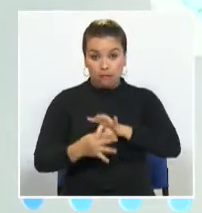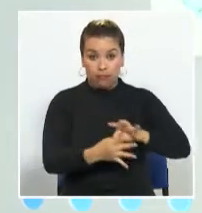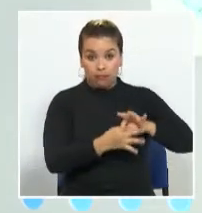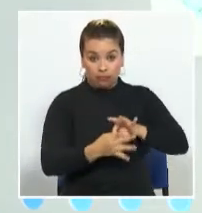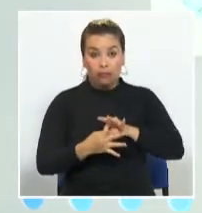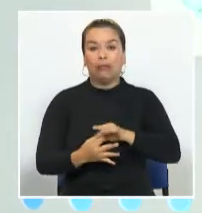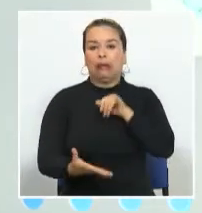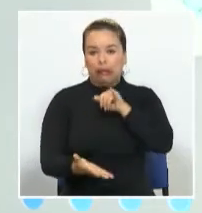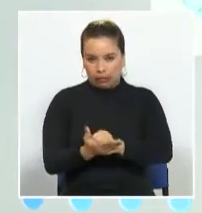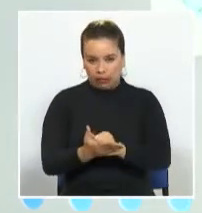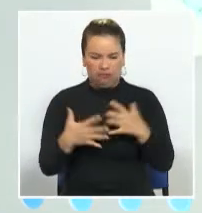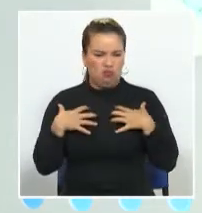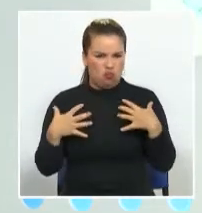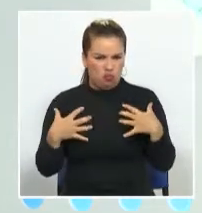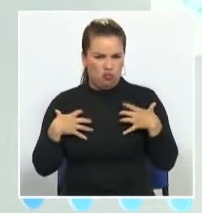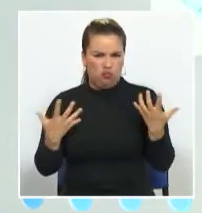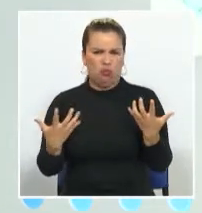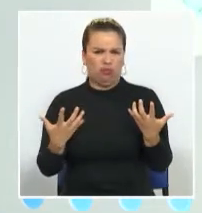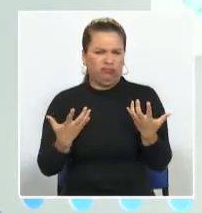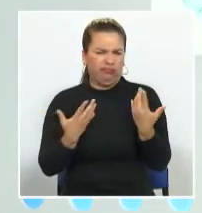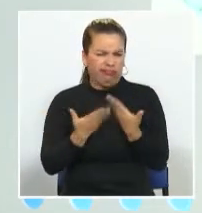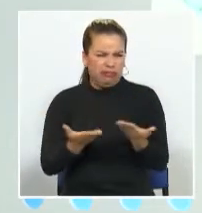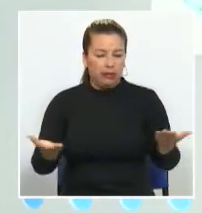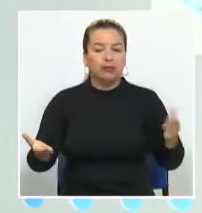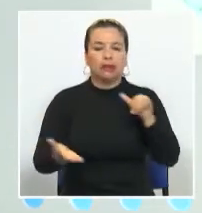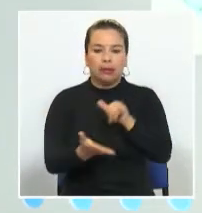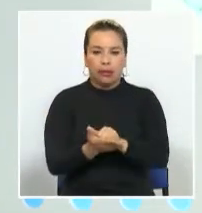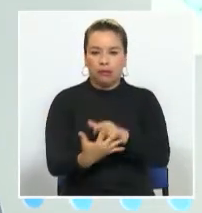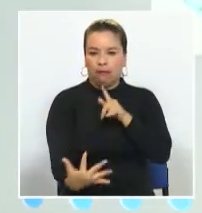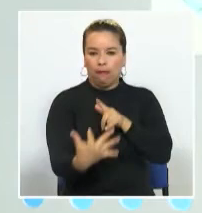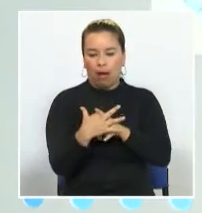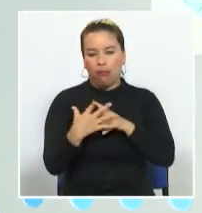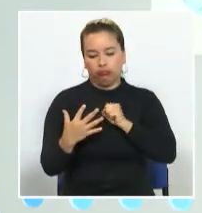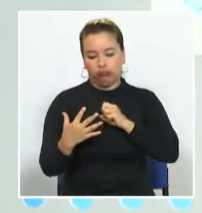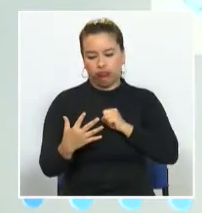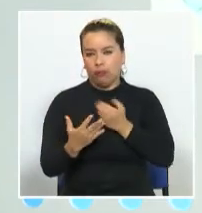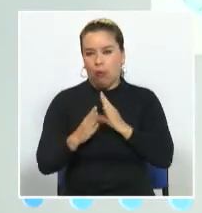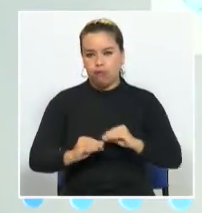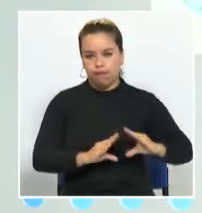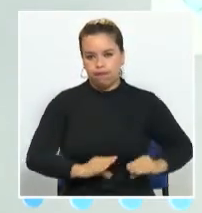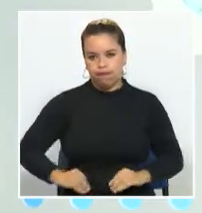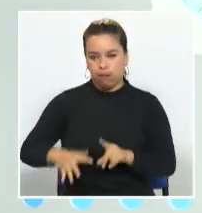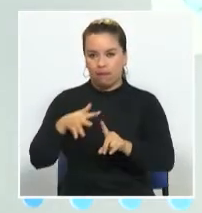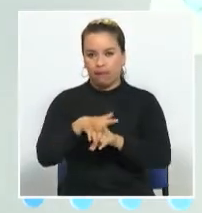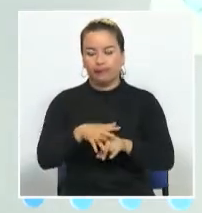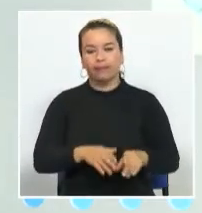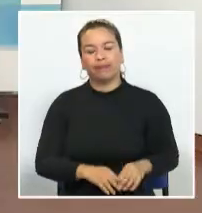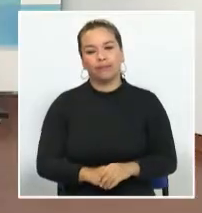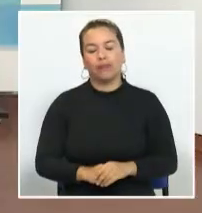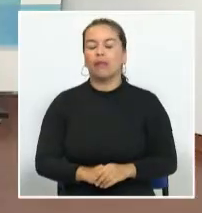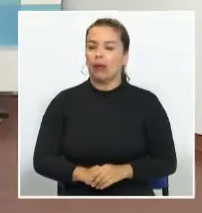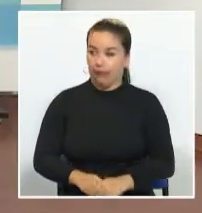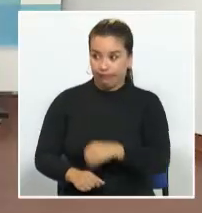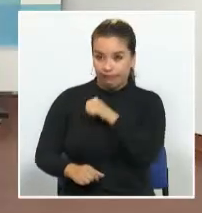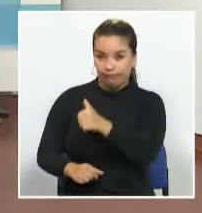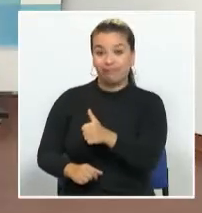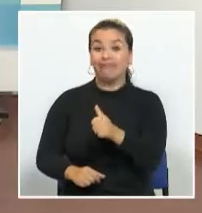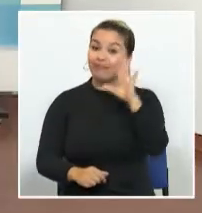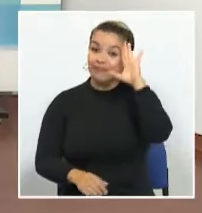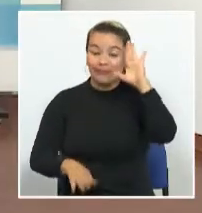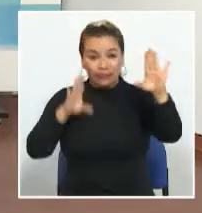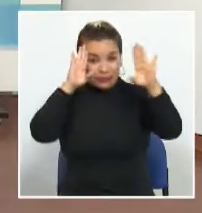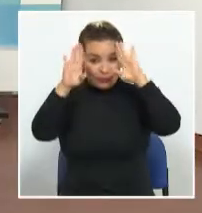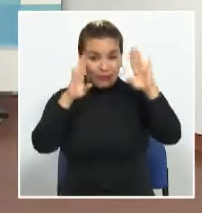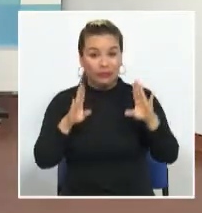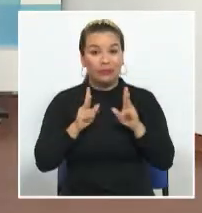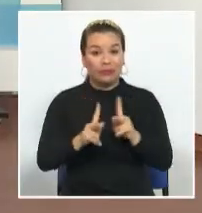conexión directa y que de una u otra manera pueden afectar estos diferentes órganos. Perfecto, doctor. Nuevamente aprovecho y saludo a las personas